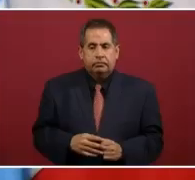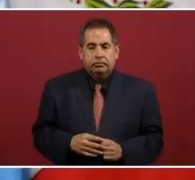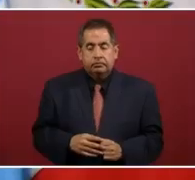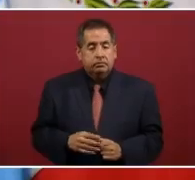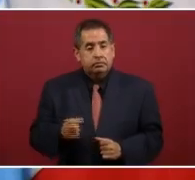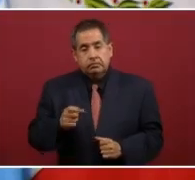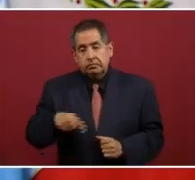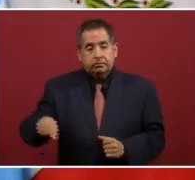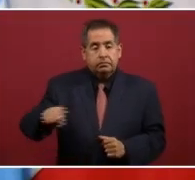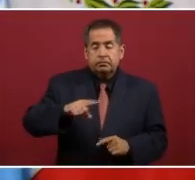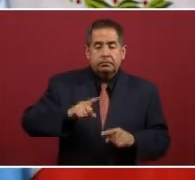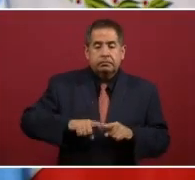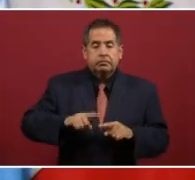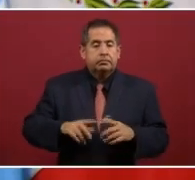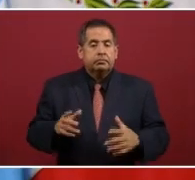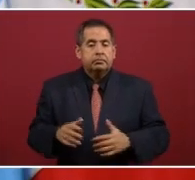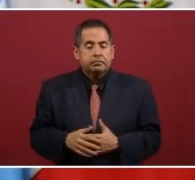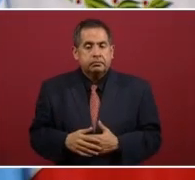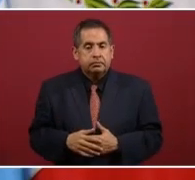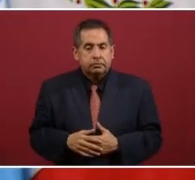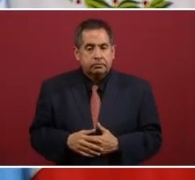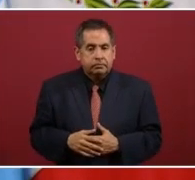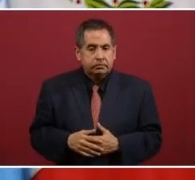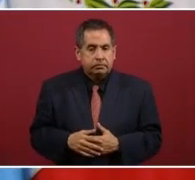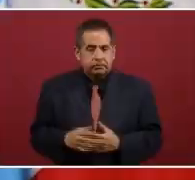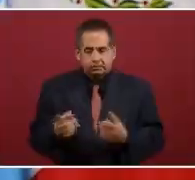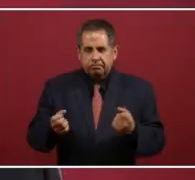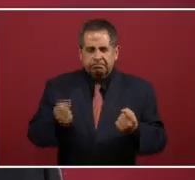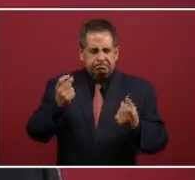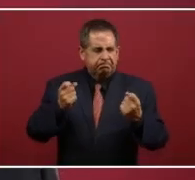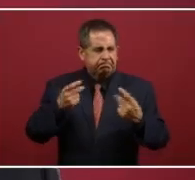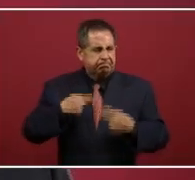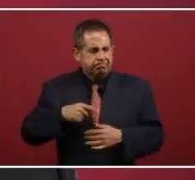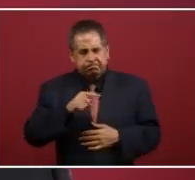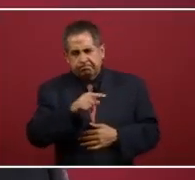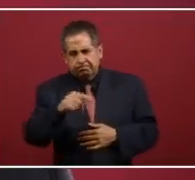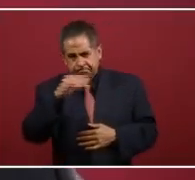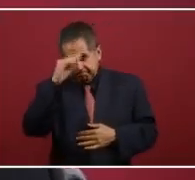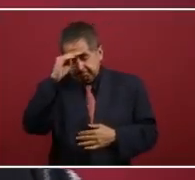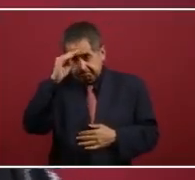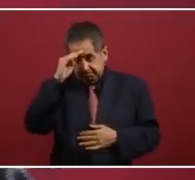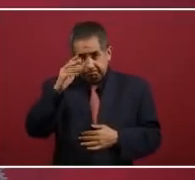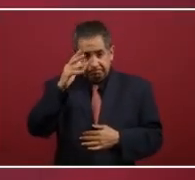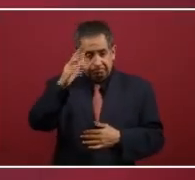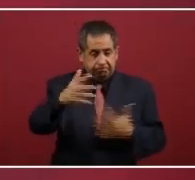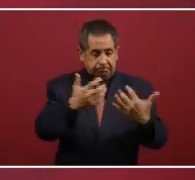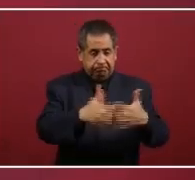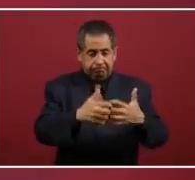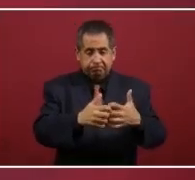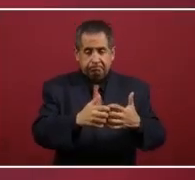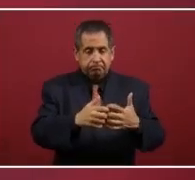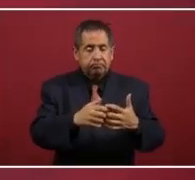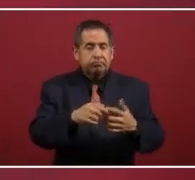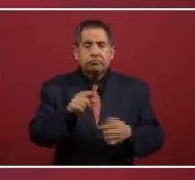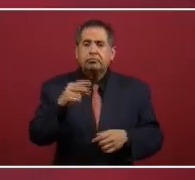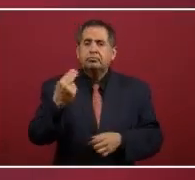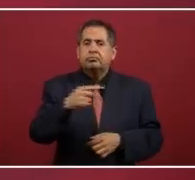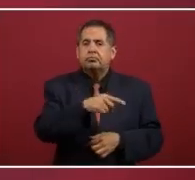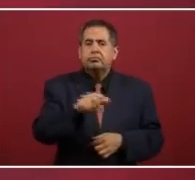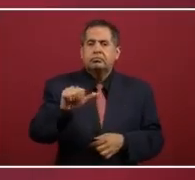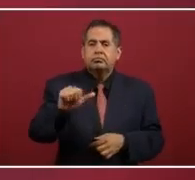Quienes tienen la preocupación de que se vaya a cerrar la planta de Altos Hornos,